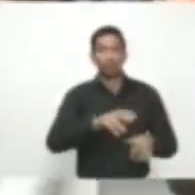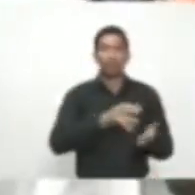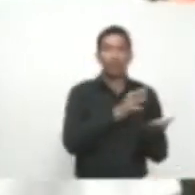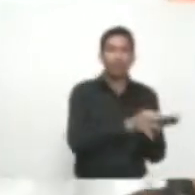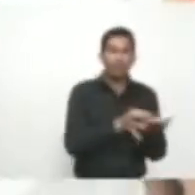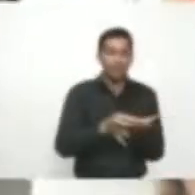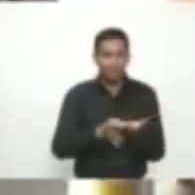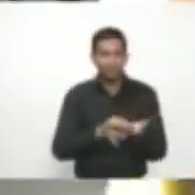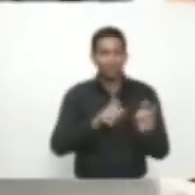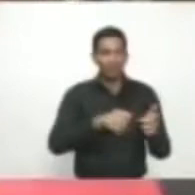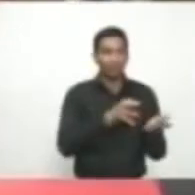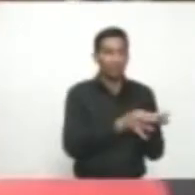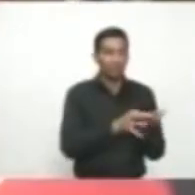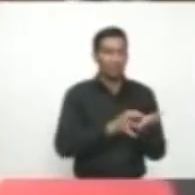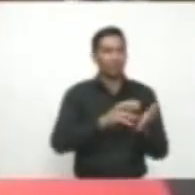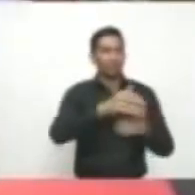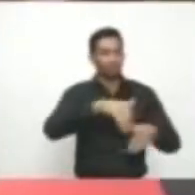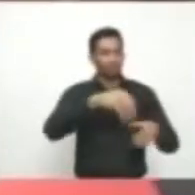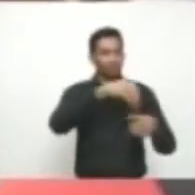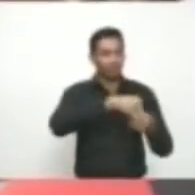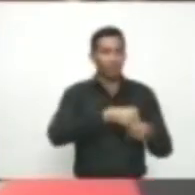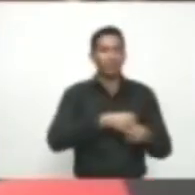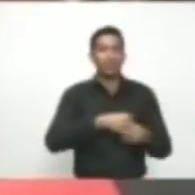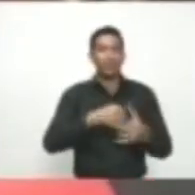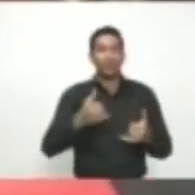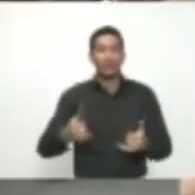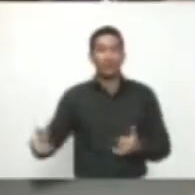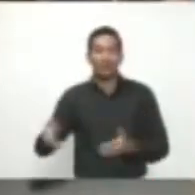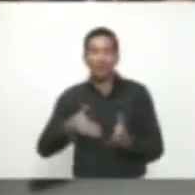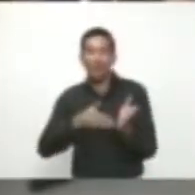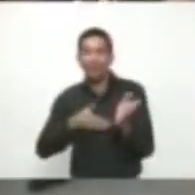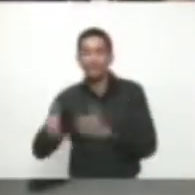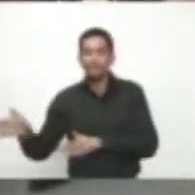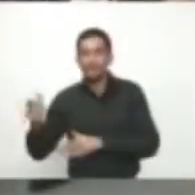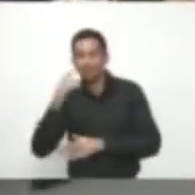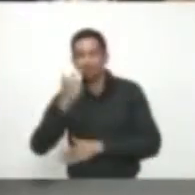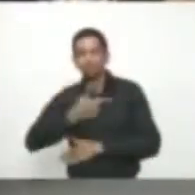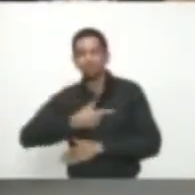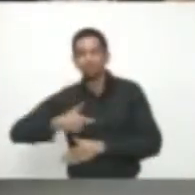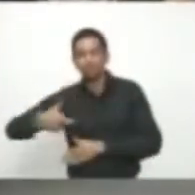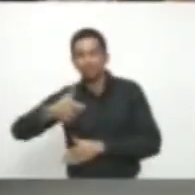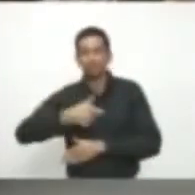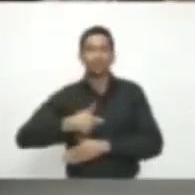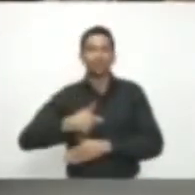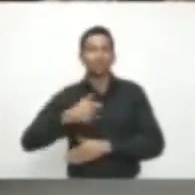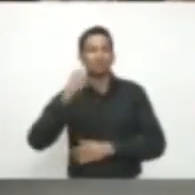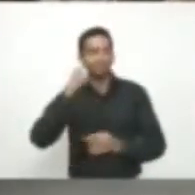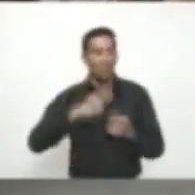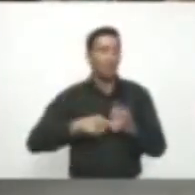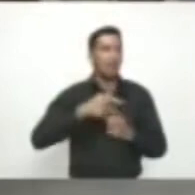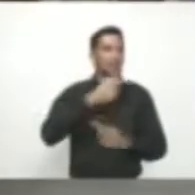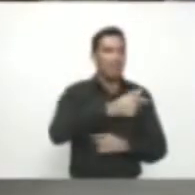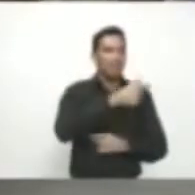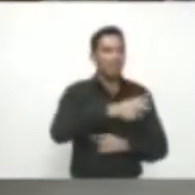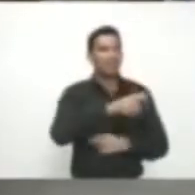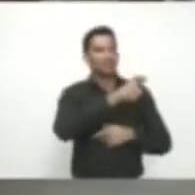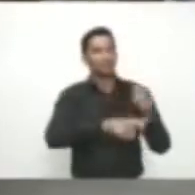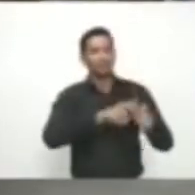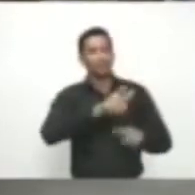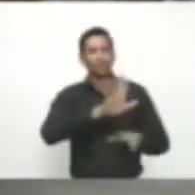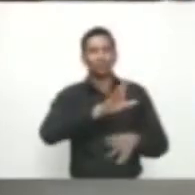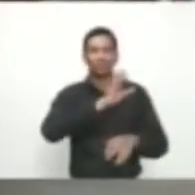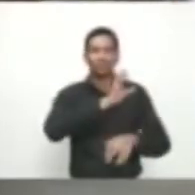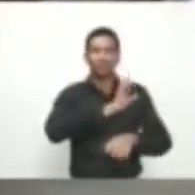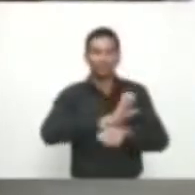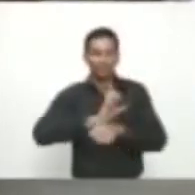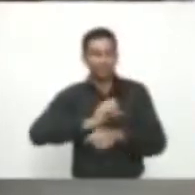país, como ocurre hoy con el Plan Pistola, que adelanta el Clan del Golfo. No solamente tienen un componente delincuencial y de narcotráfico, sino